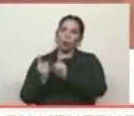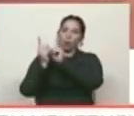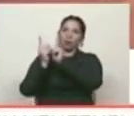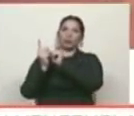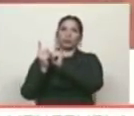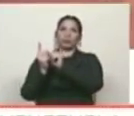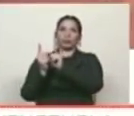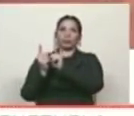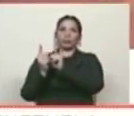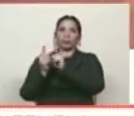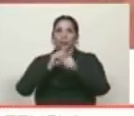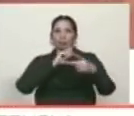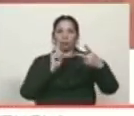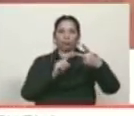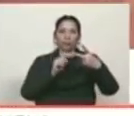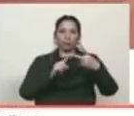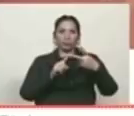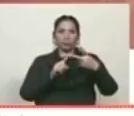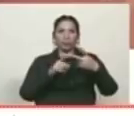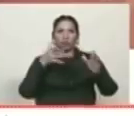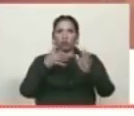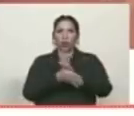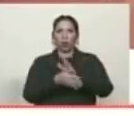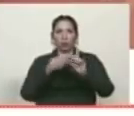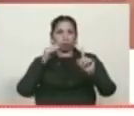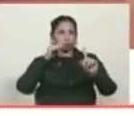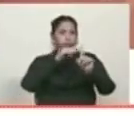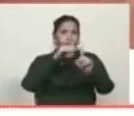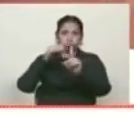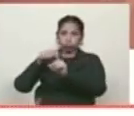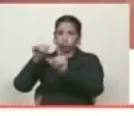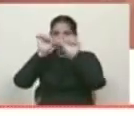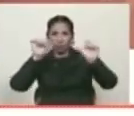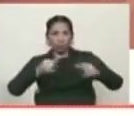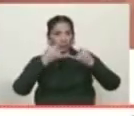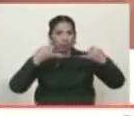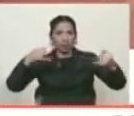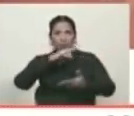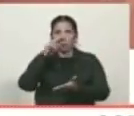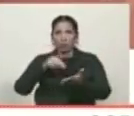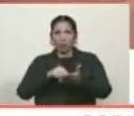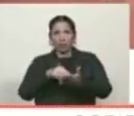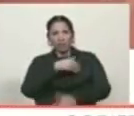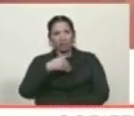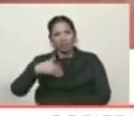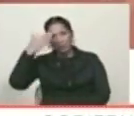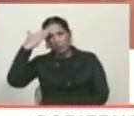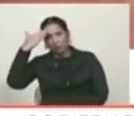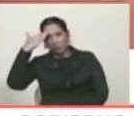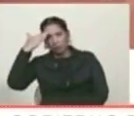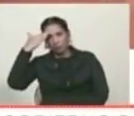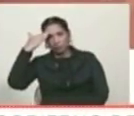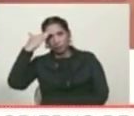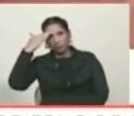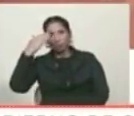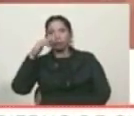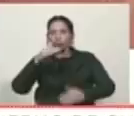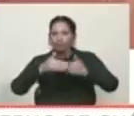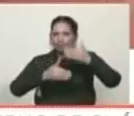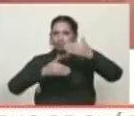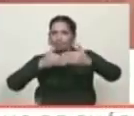orden, con respecto a los recientes atentados al sistema eléctrico nacional, quisiéramos saber si se ha